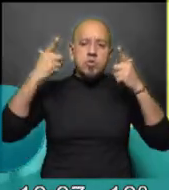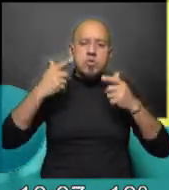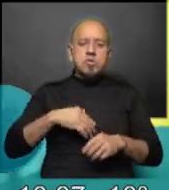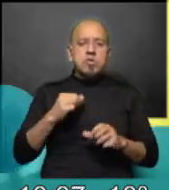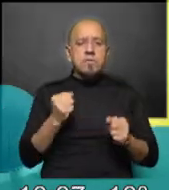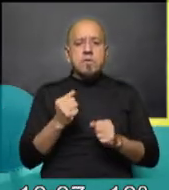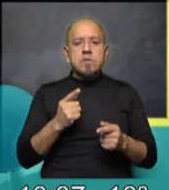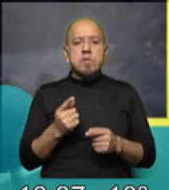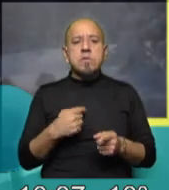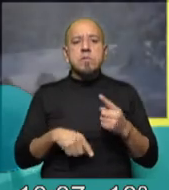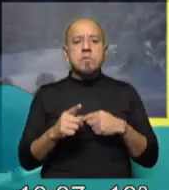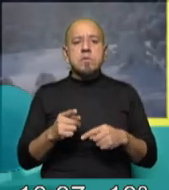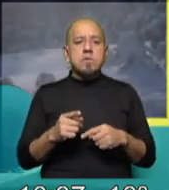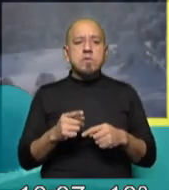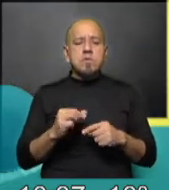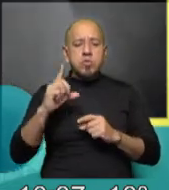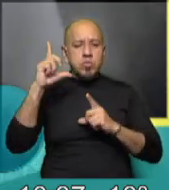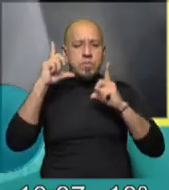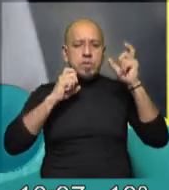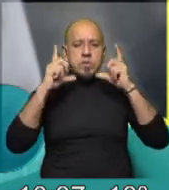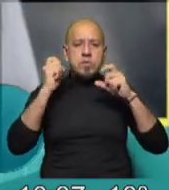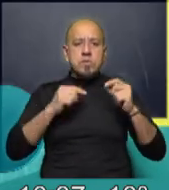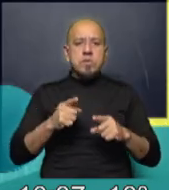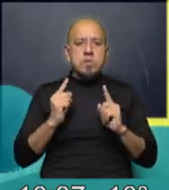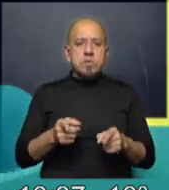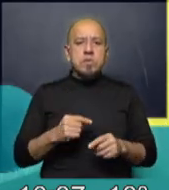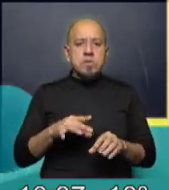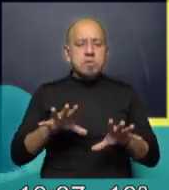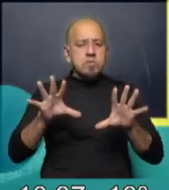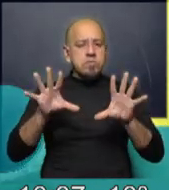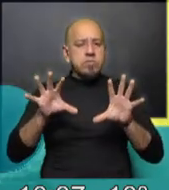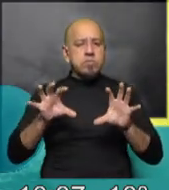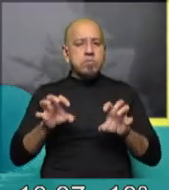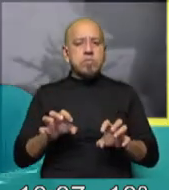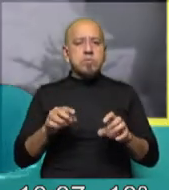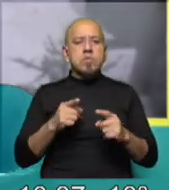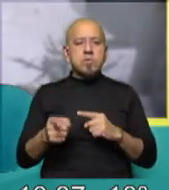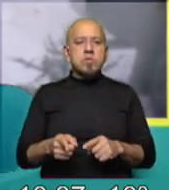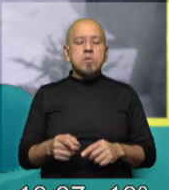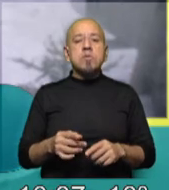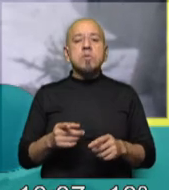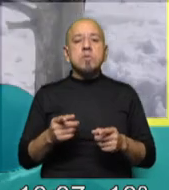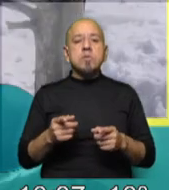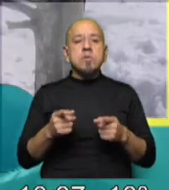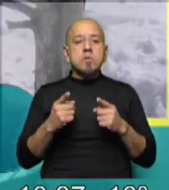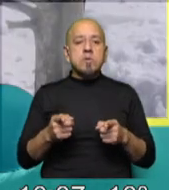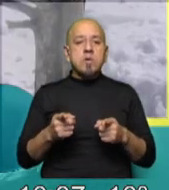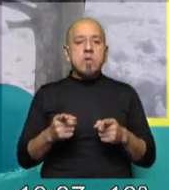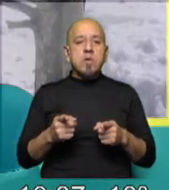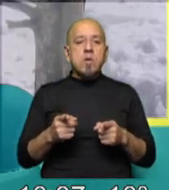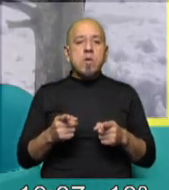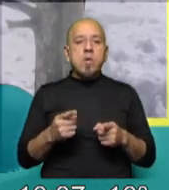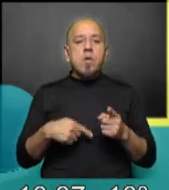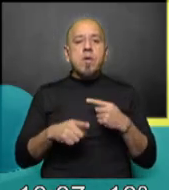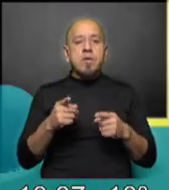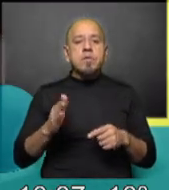frío, etc. Pero van cambiando sus gestos también, se va como arrugando. Y eso está muy bien logrado por parte de Robin Wright.